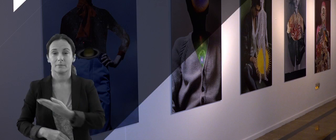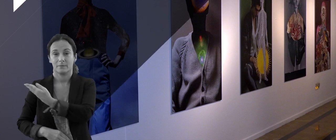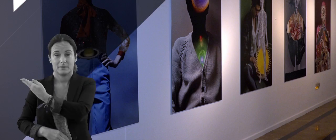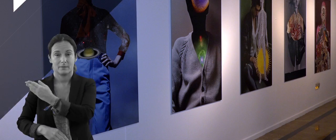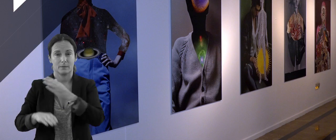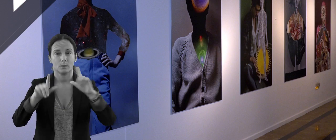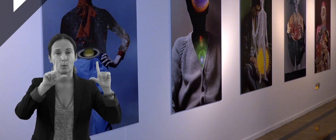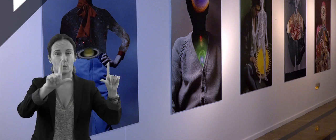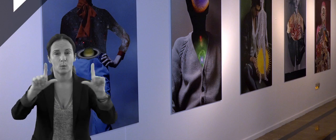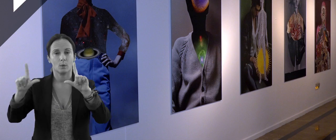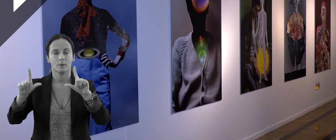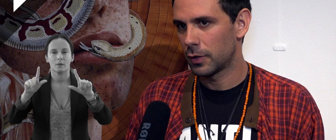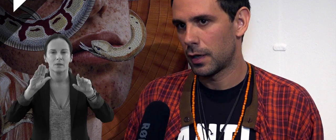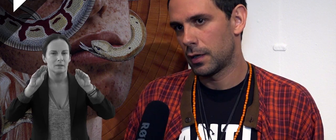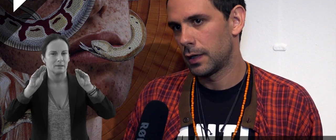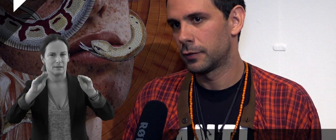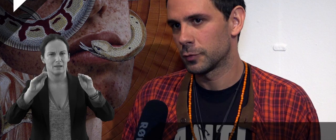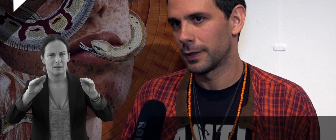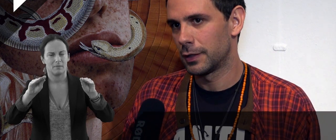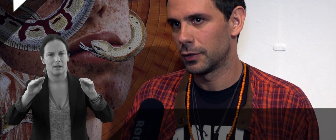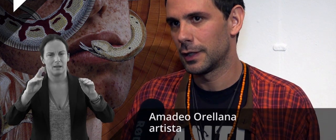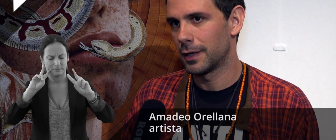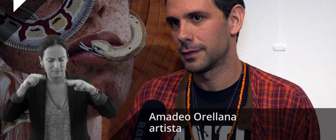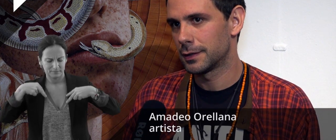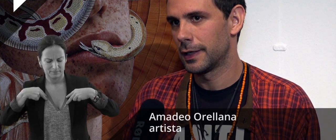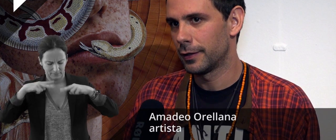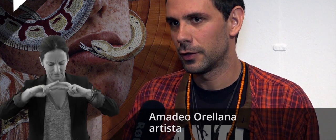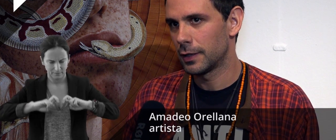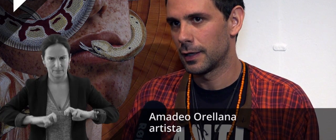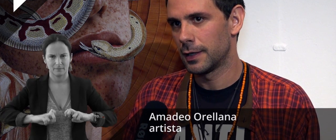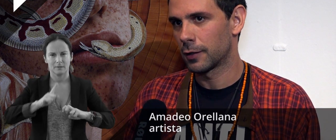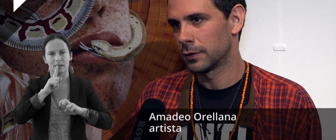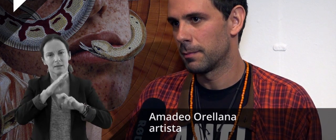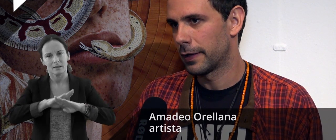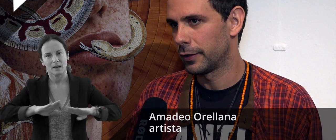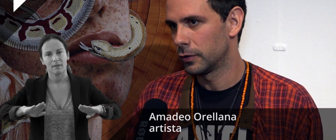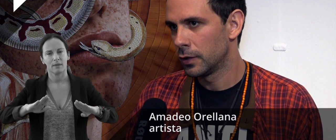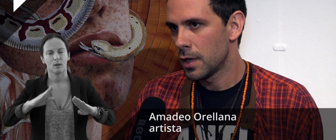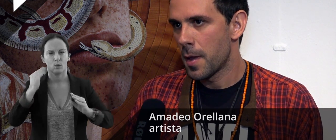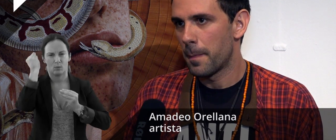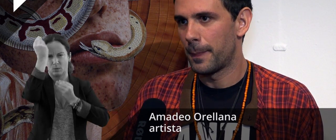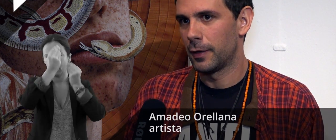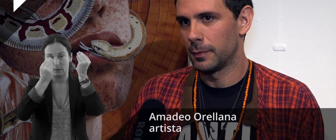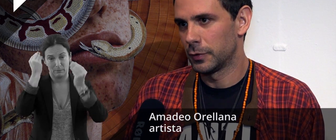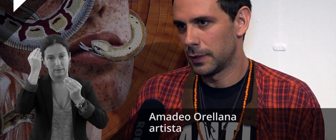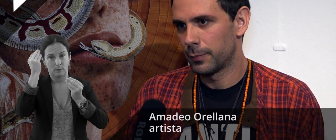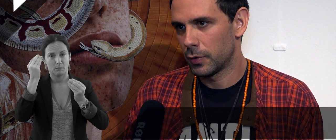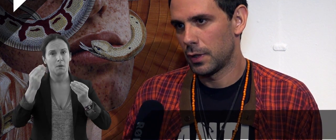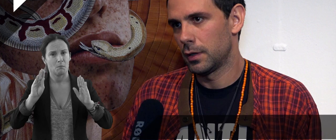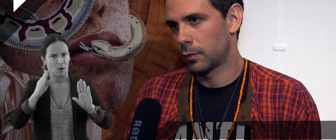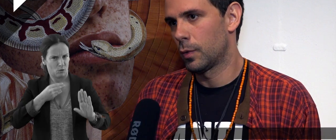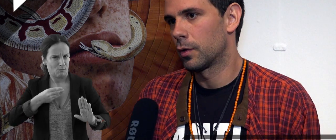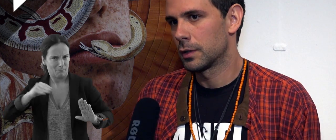En general es como un llamamiento a la introspección y al silencio y a la contemplación. Pero al mismo